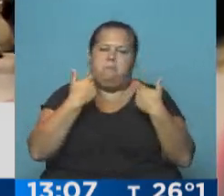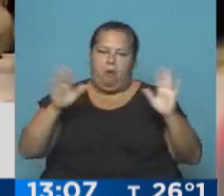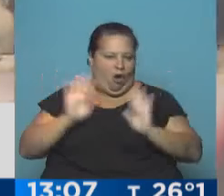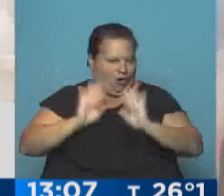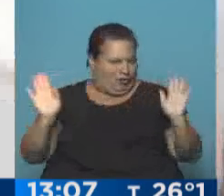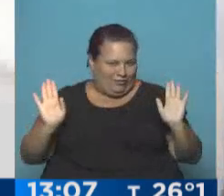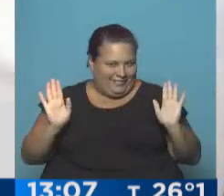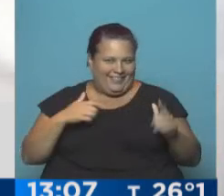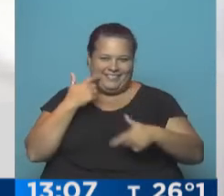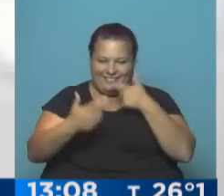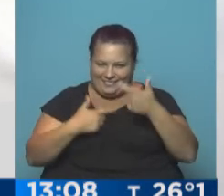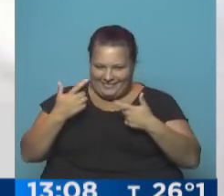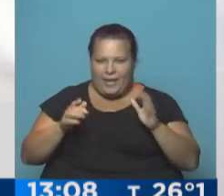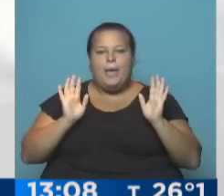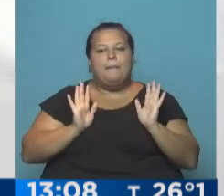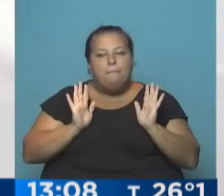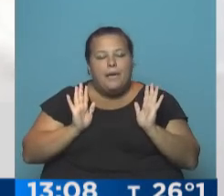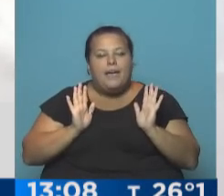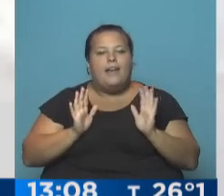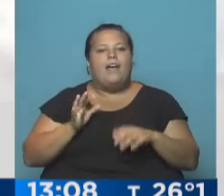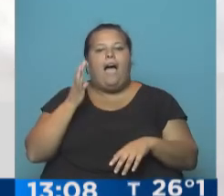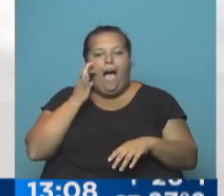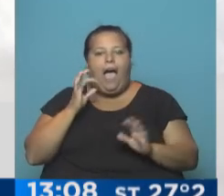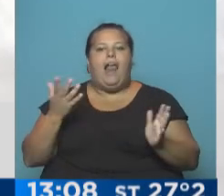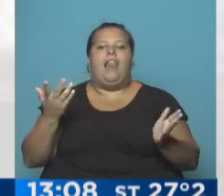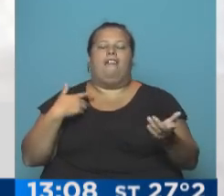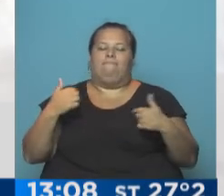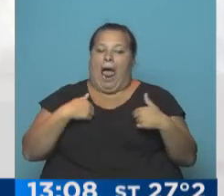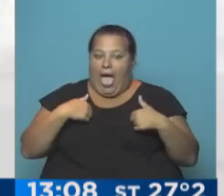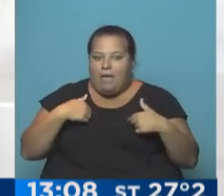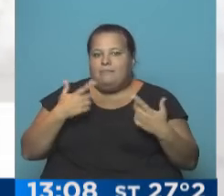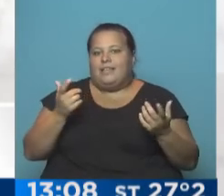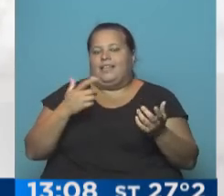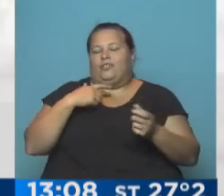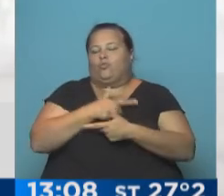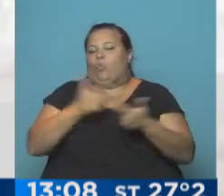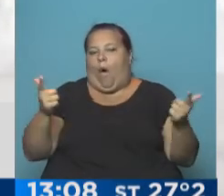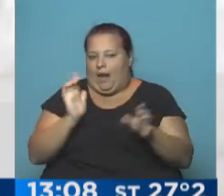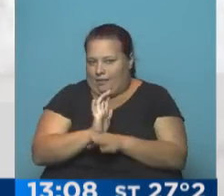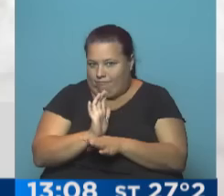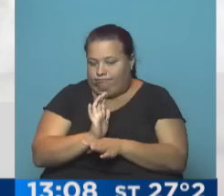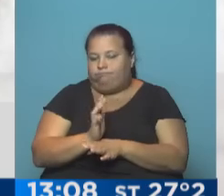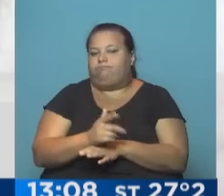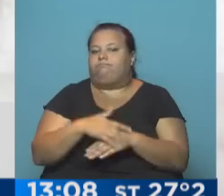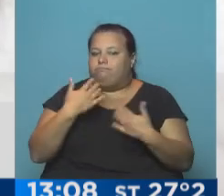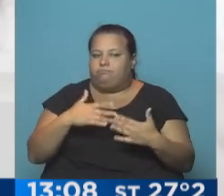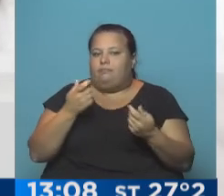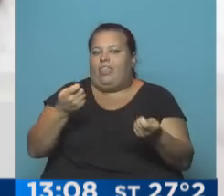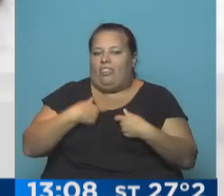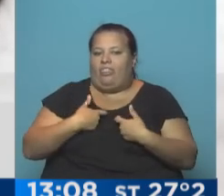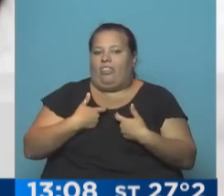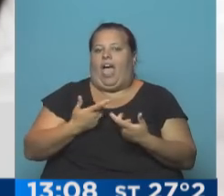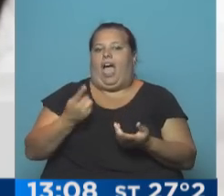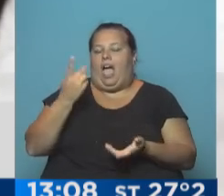ya. Pero por lo menos tuve, para mí ha sido una gran suerte, un gran beneficio que